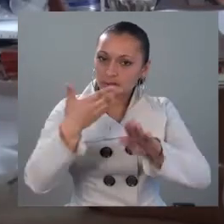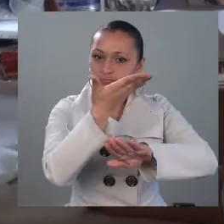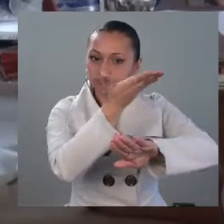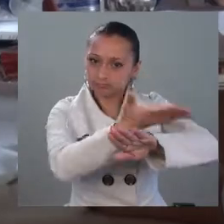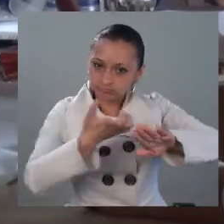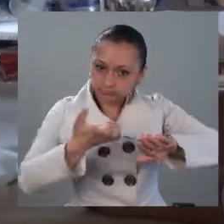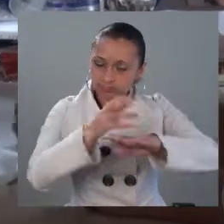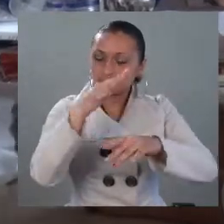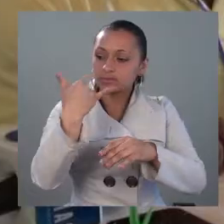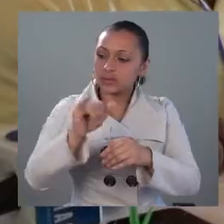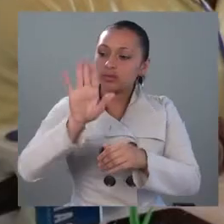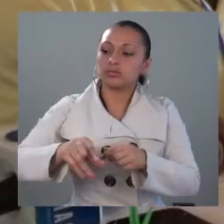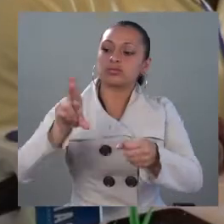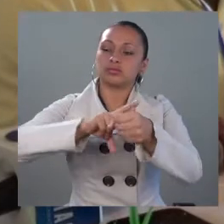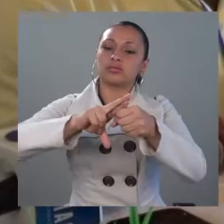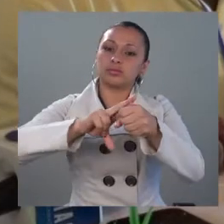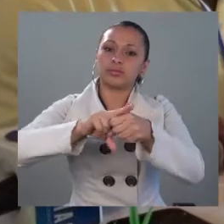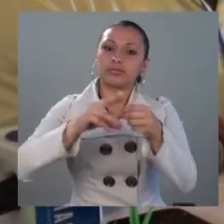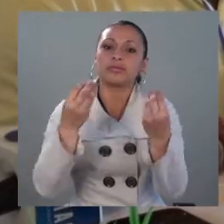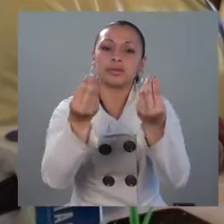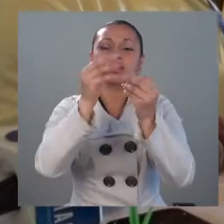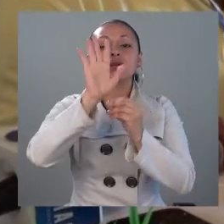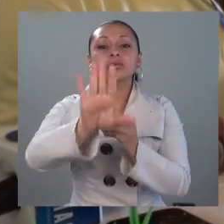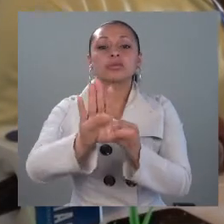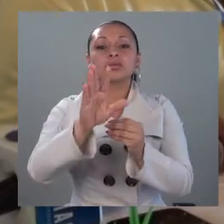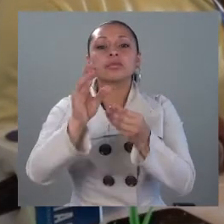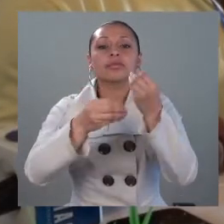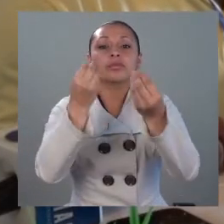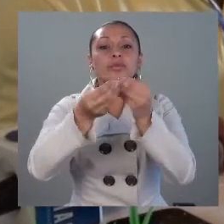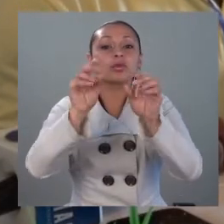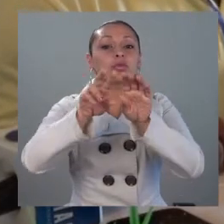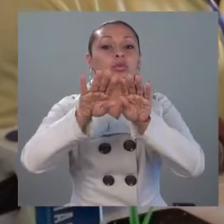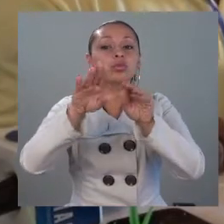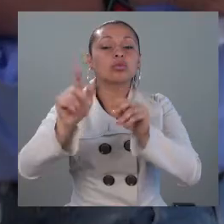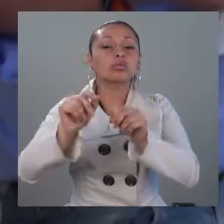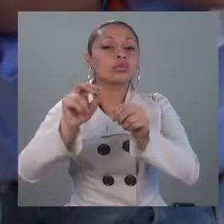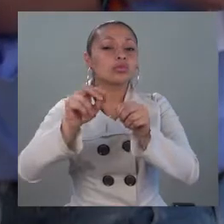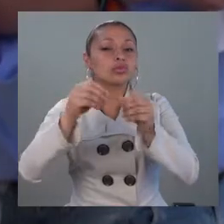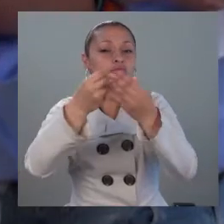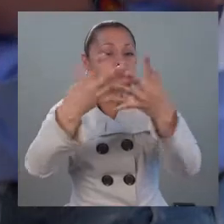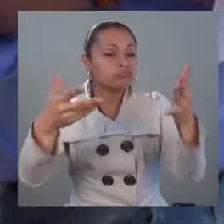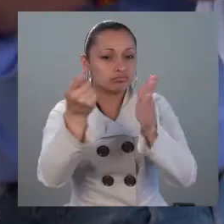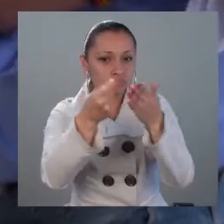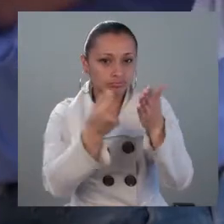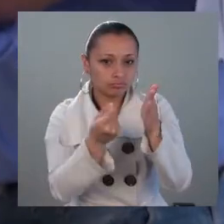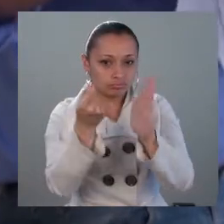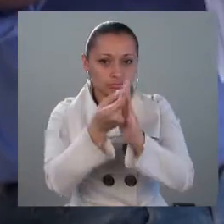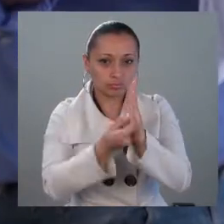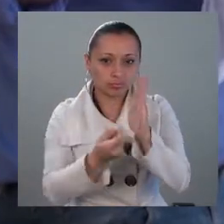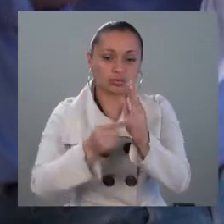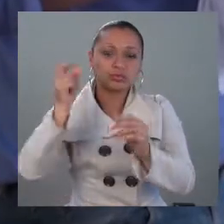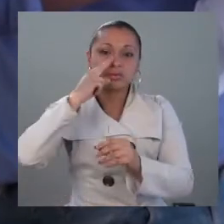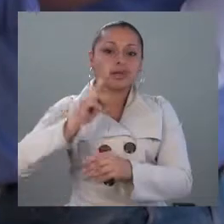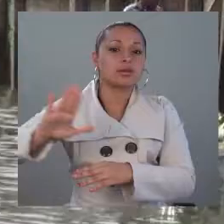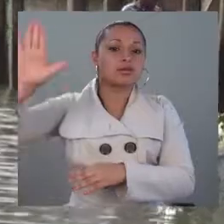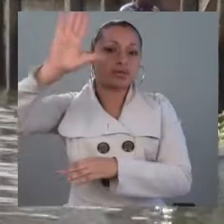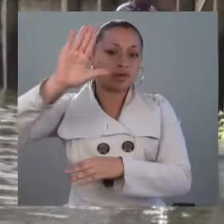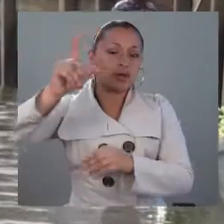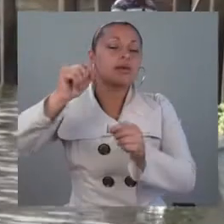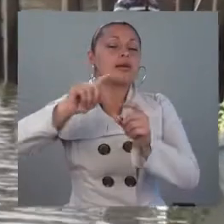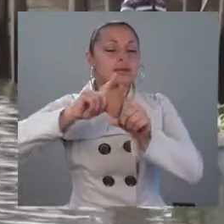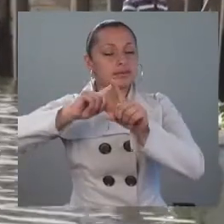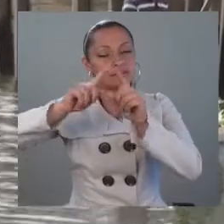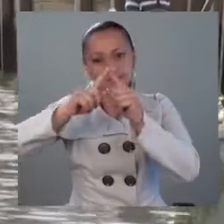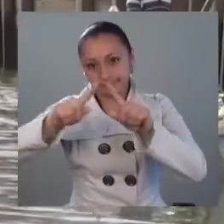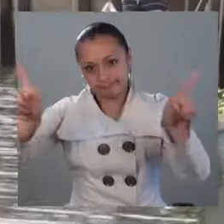que sean de carácter regional, porque los que sean de carácter nacional, se acordó, se tratarían en la